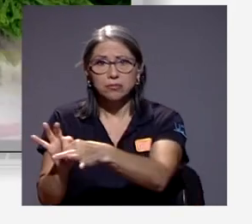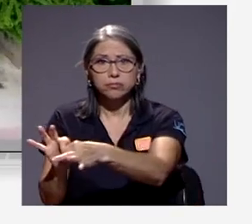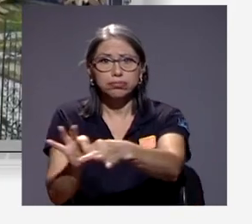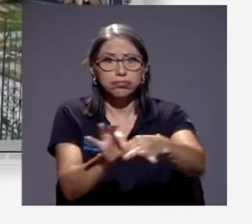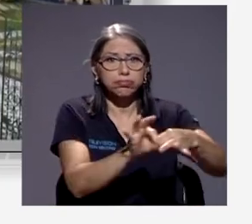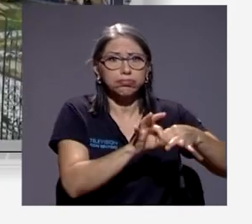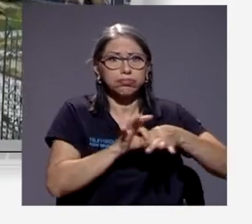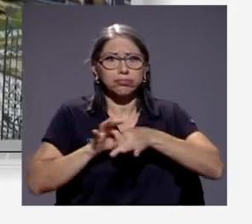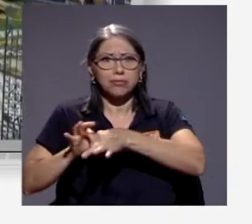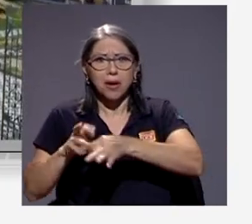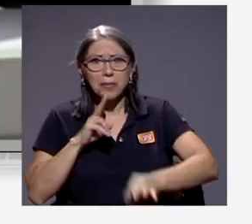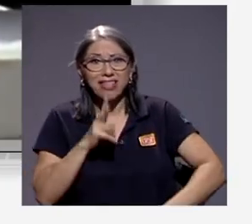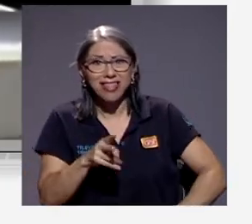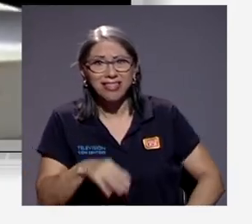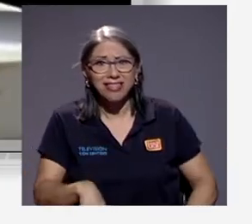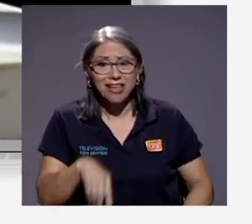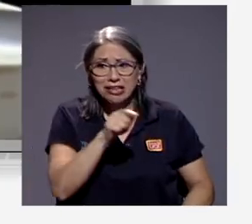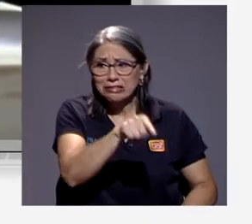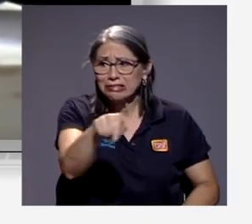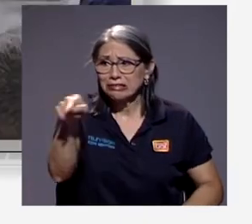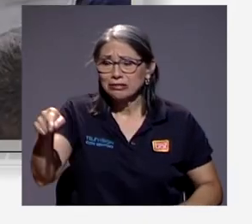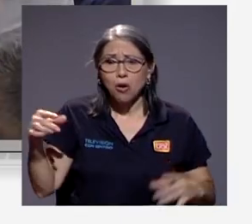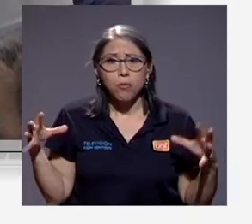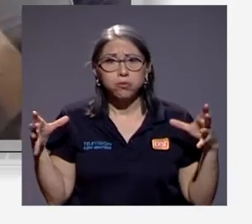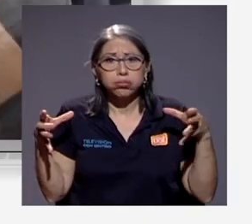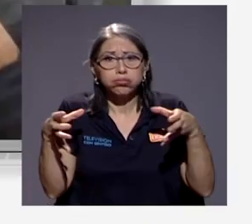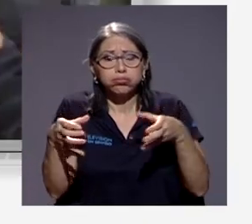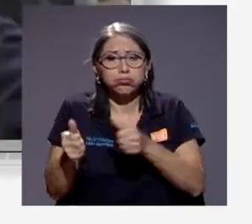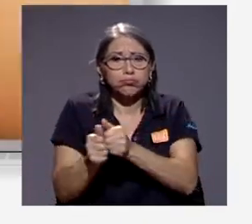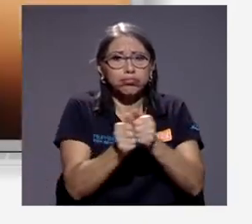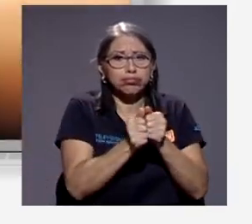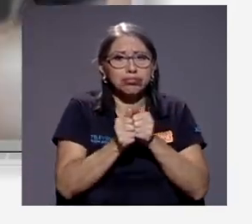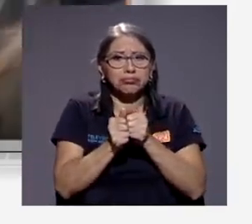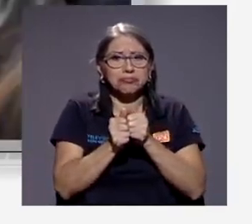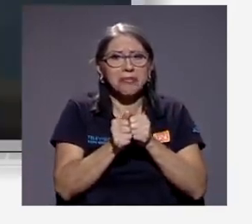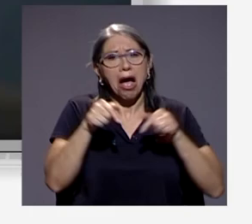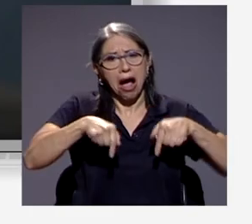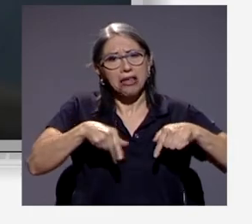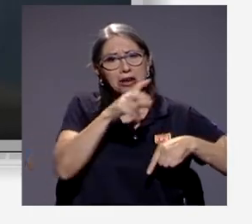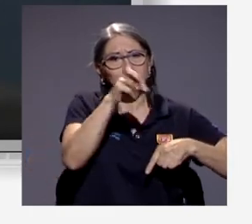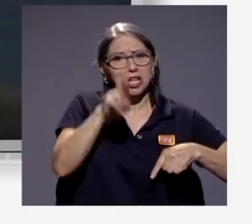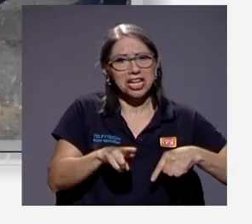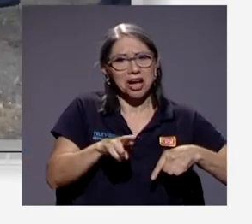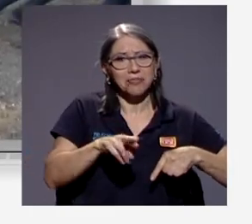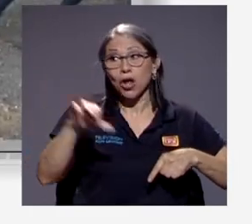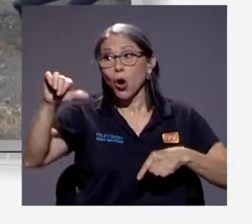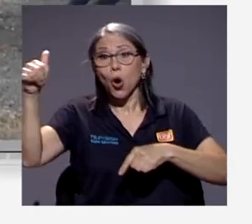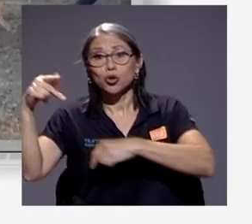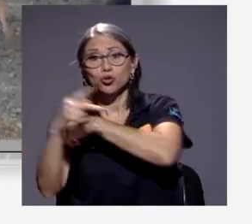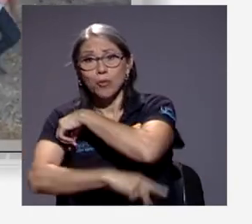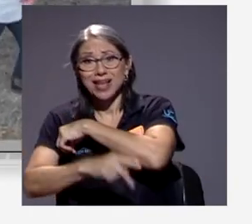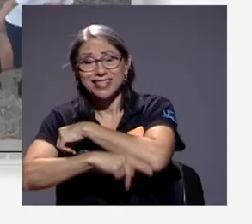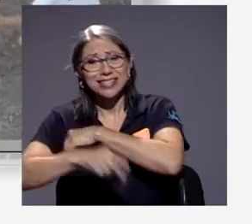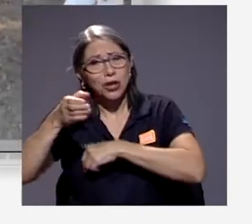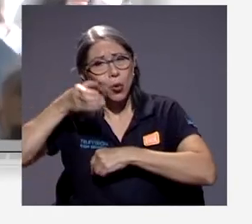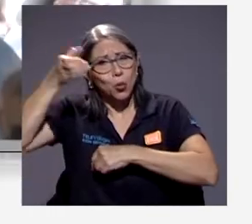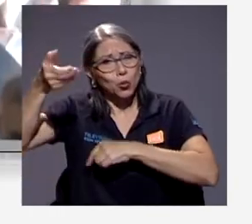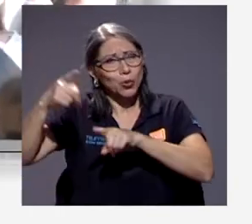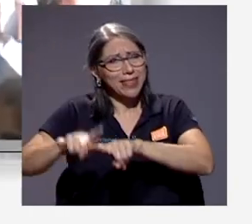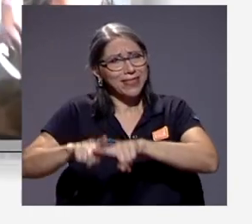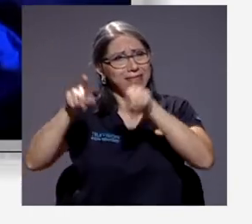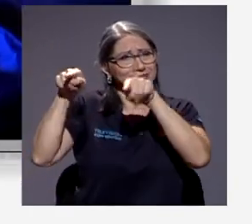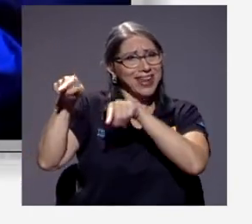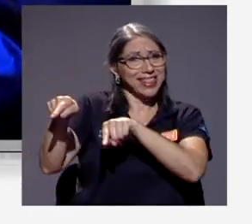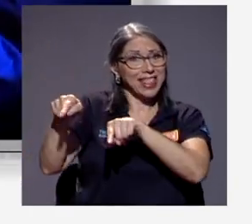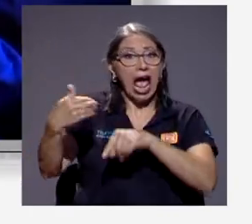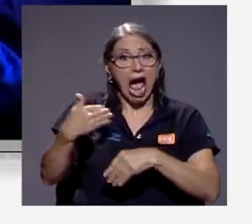gran yo unirse y no sé particularmente costa rica de otros países que tienen otros otro tipo de cultura en donde también existen sindicatos